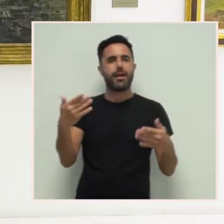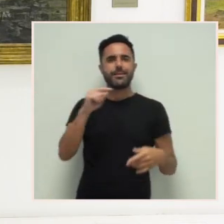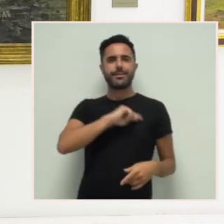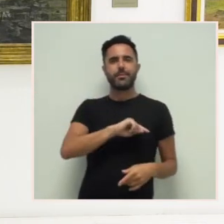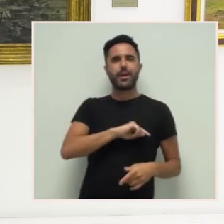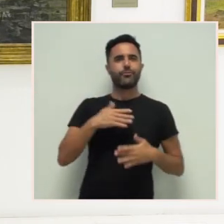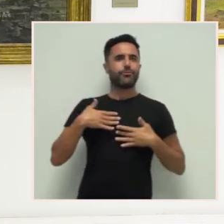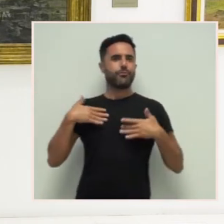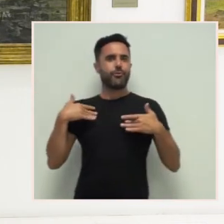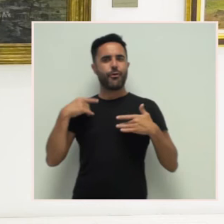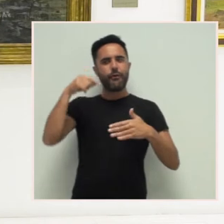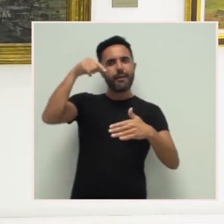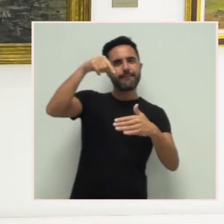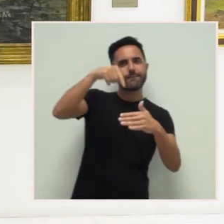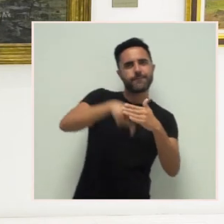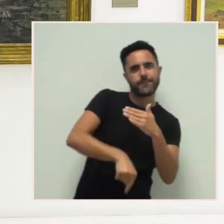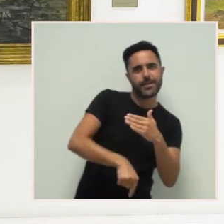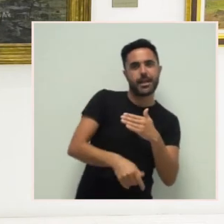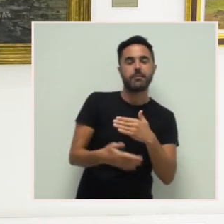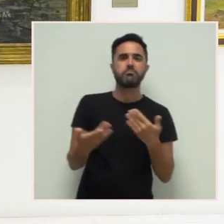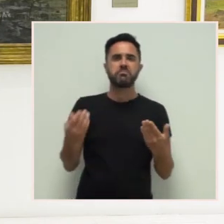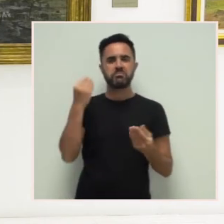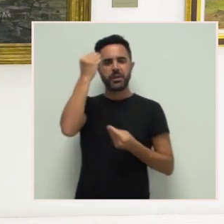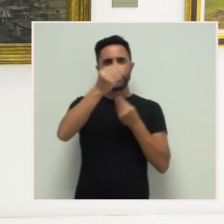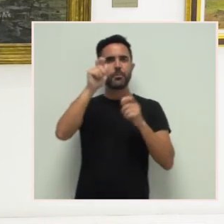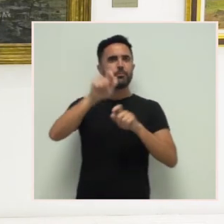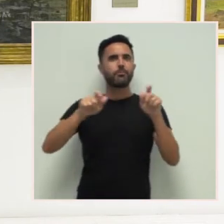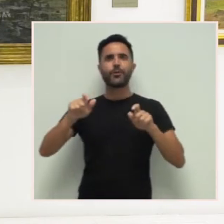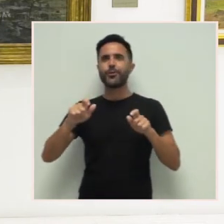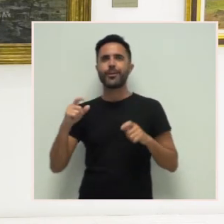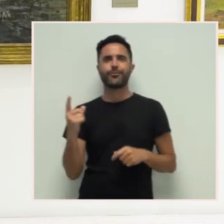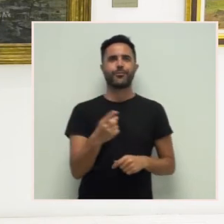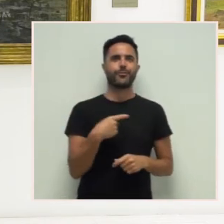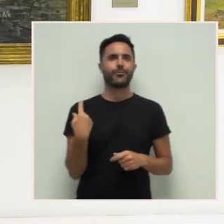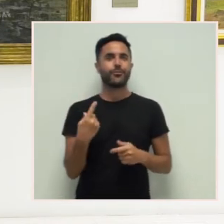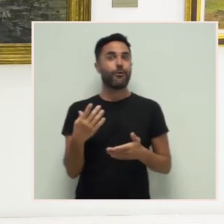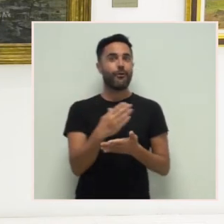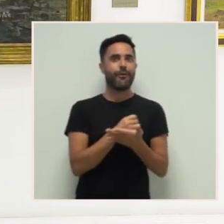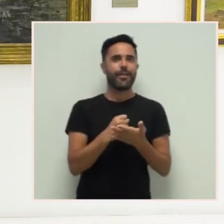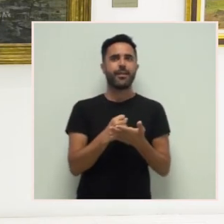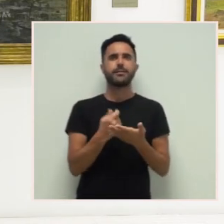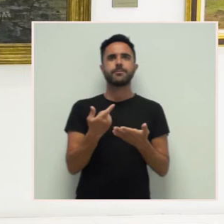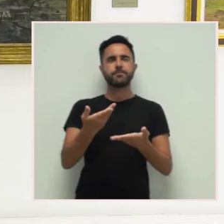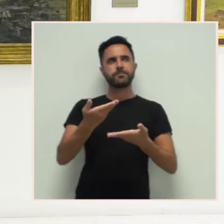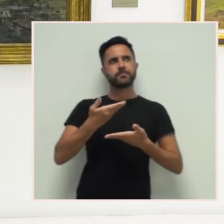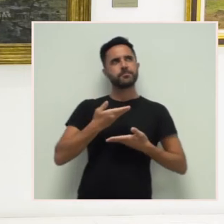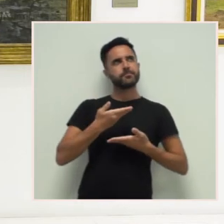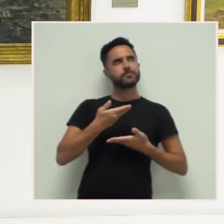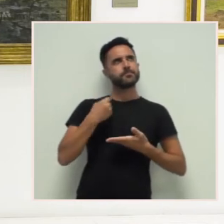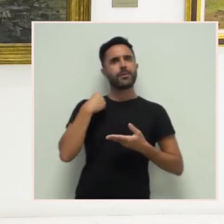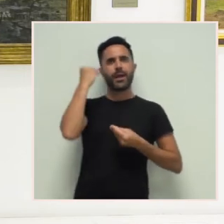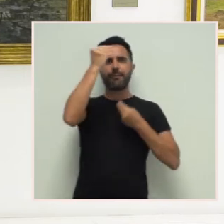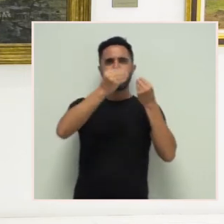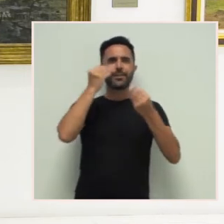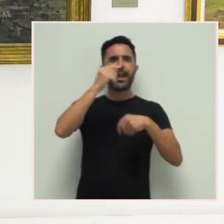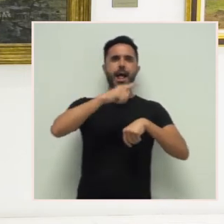Eu penso que a todos e a todas se nos invita, de alguna maneira, a reflexionar sobre o paso do